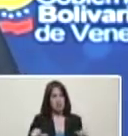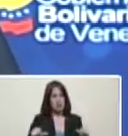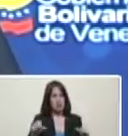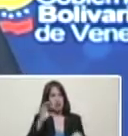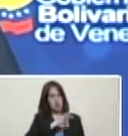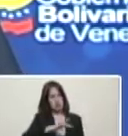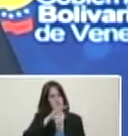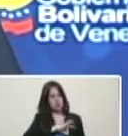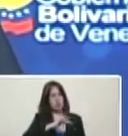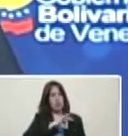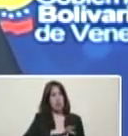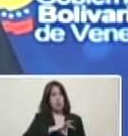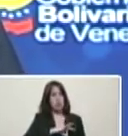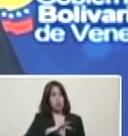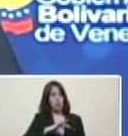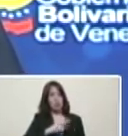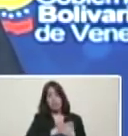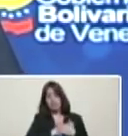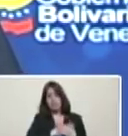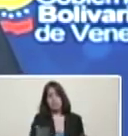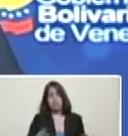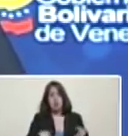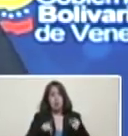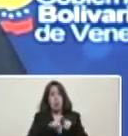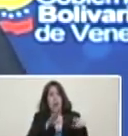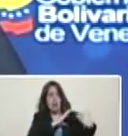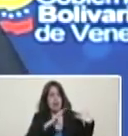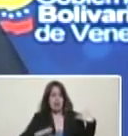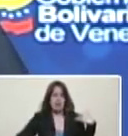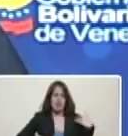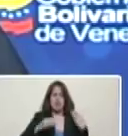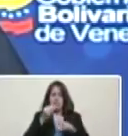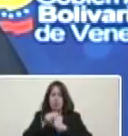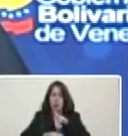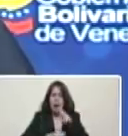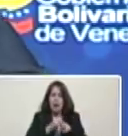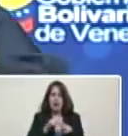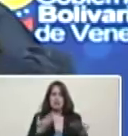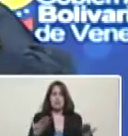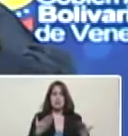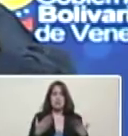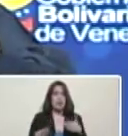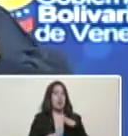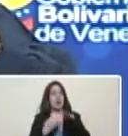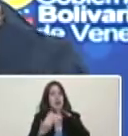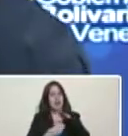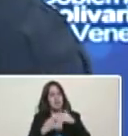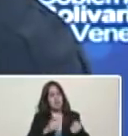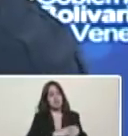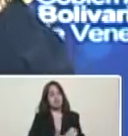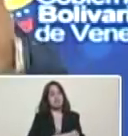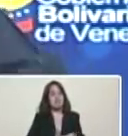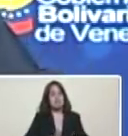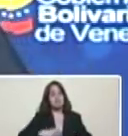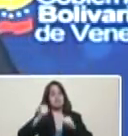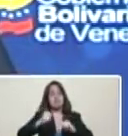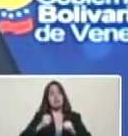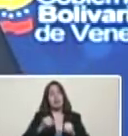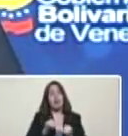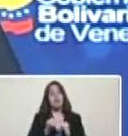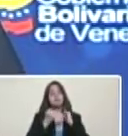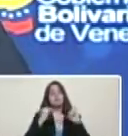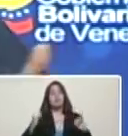la solidaridad de Cristo el Redentor, basado en el coraje y la dignidad de Bolívar el